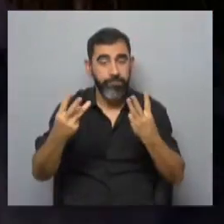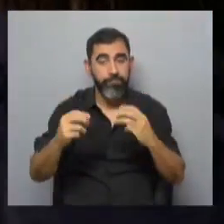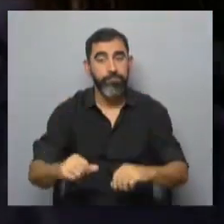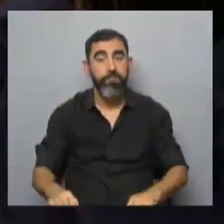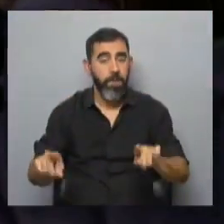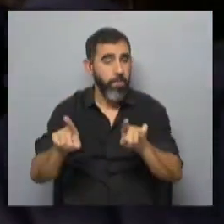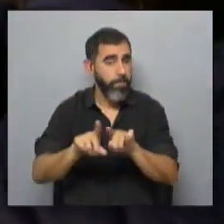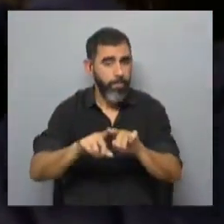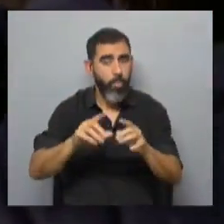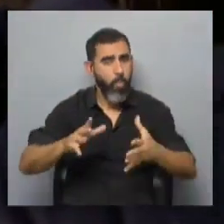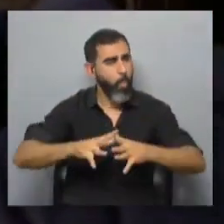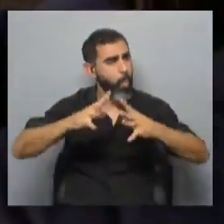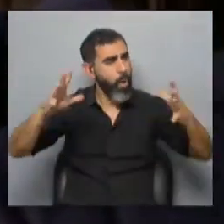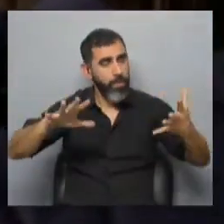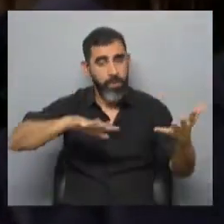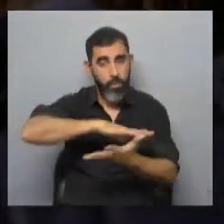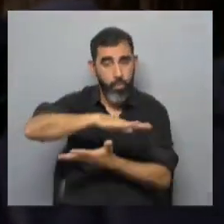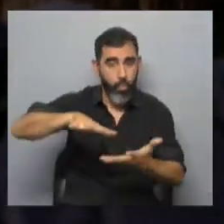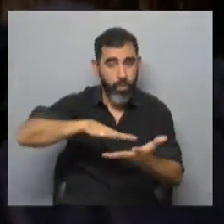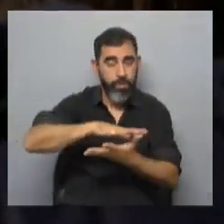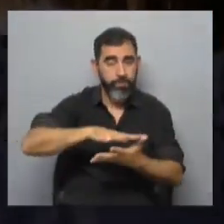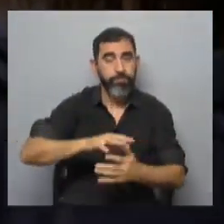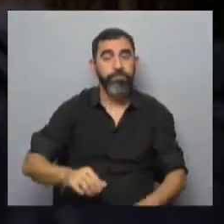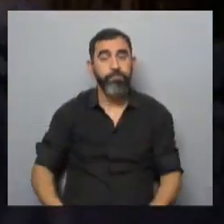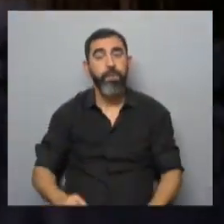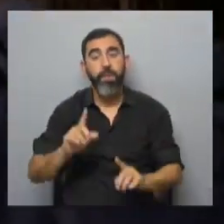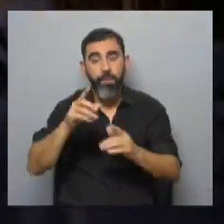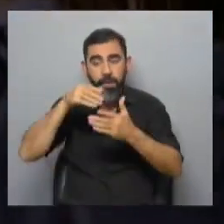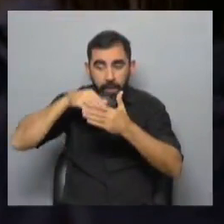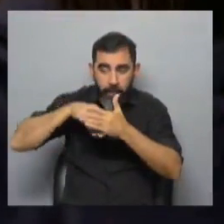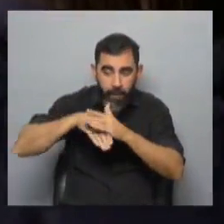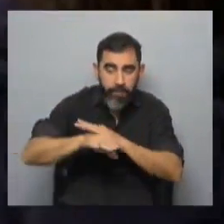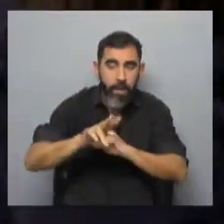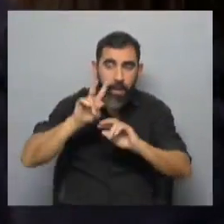como ha sido, es un complejo grande, obviamente hay que entrar, hay que ver